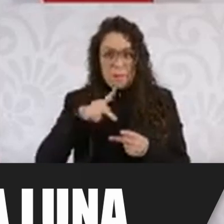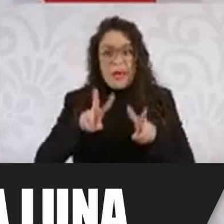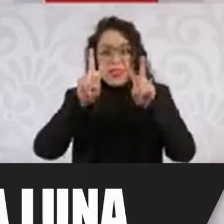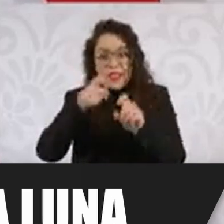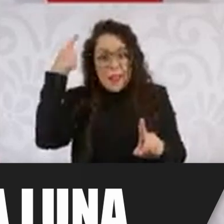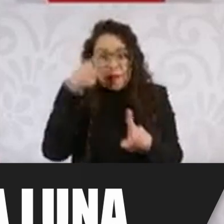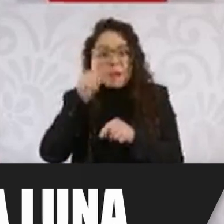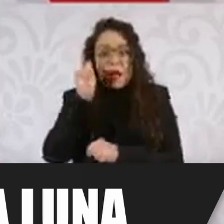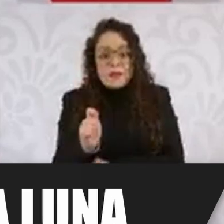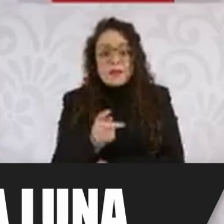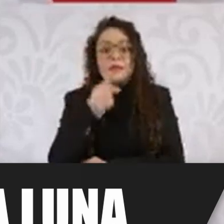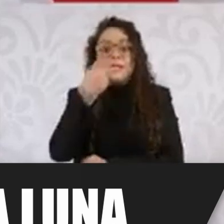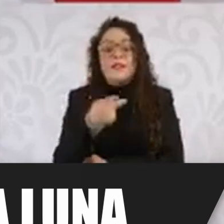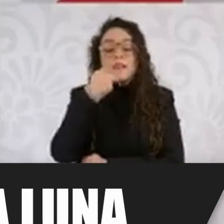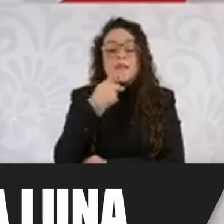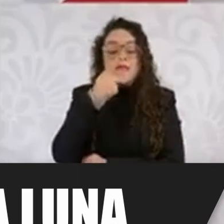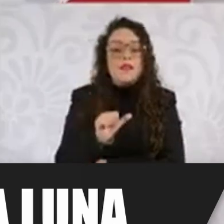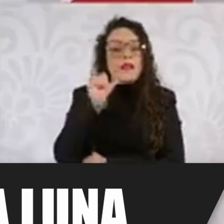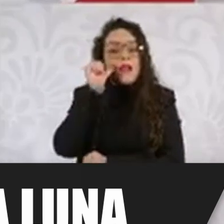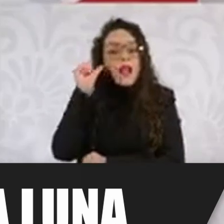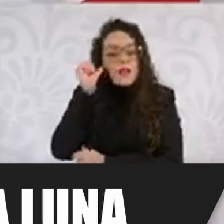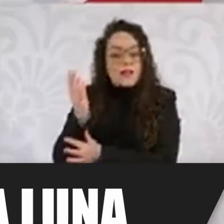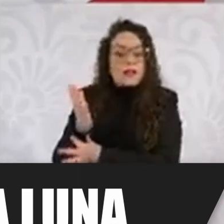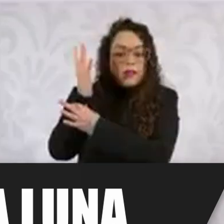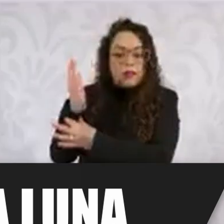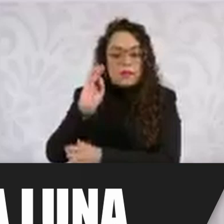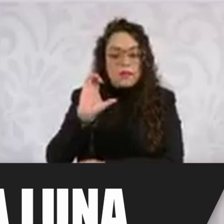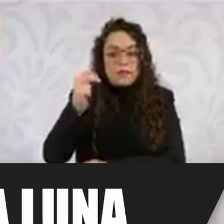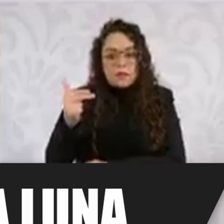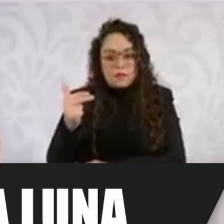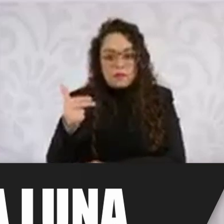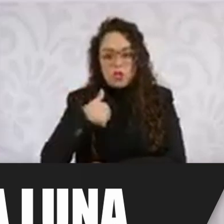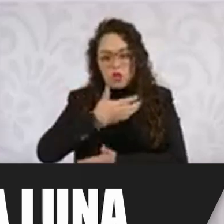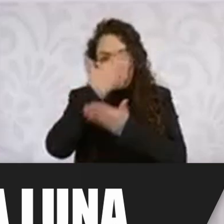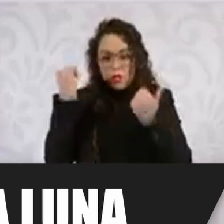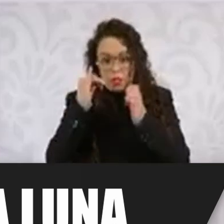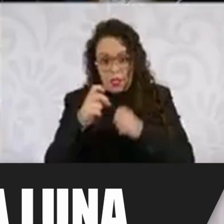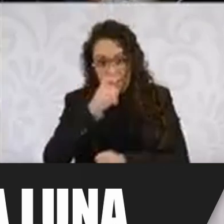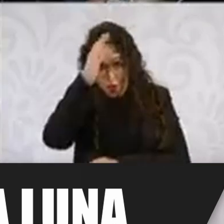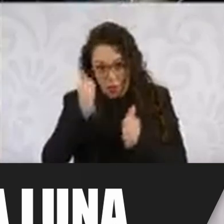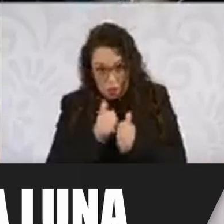Sí me, no sé si coinciden conmigo. Ahora vamos a poner a votación.